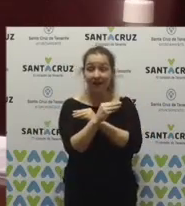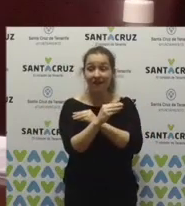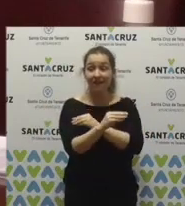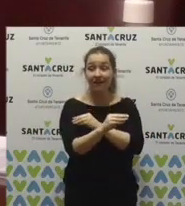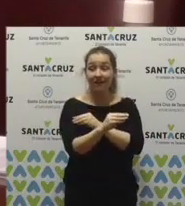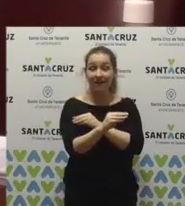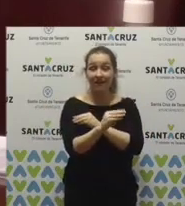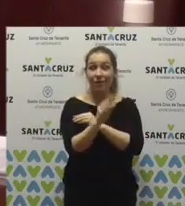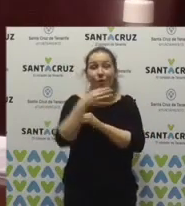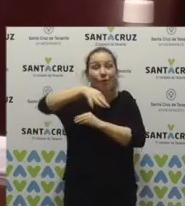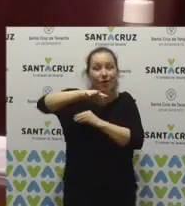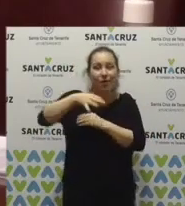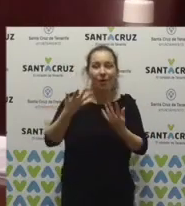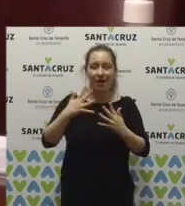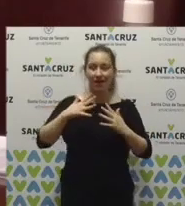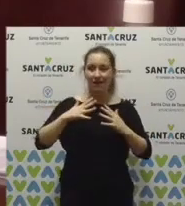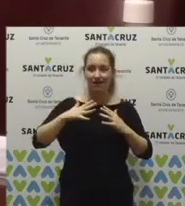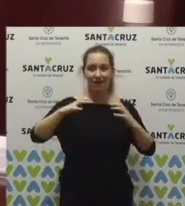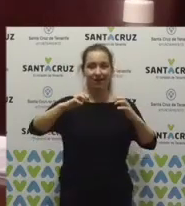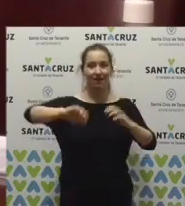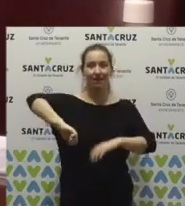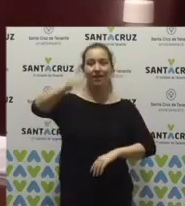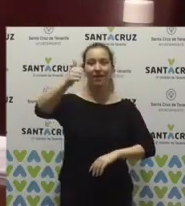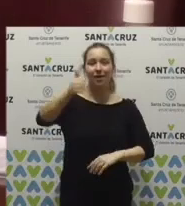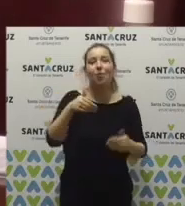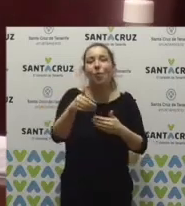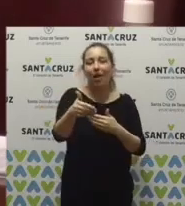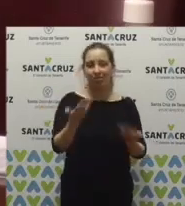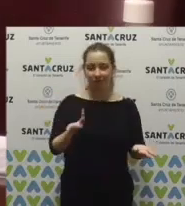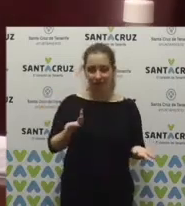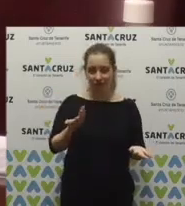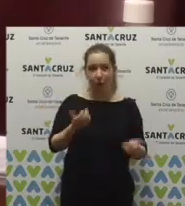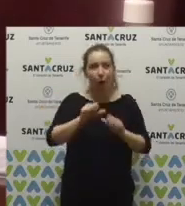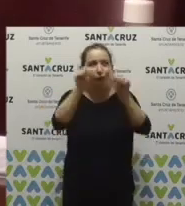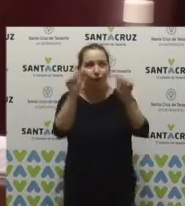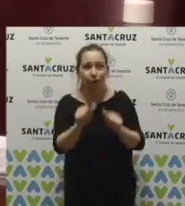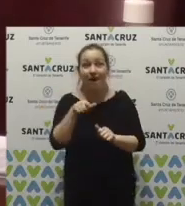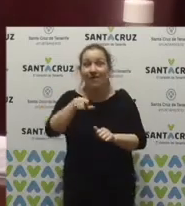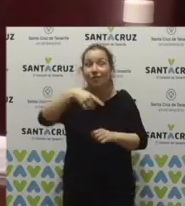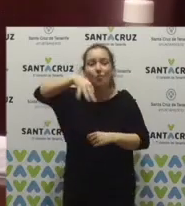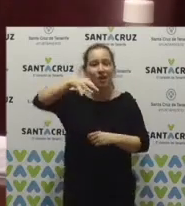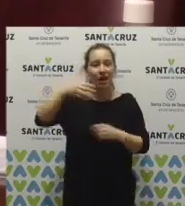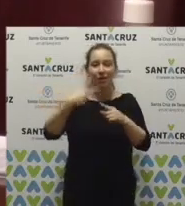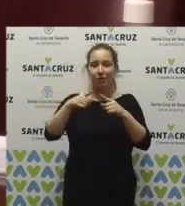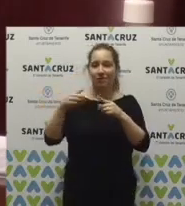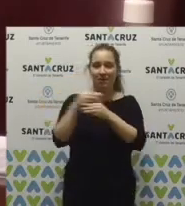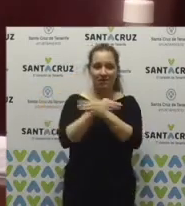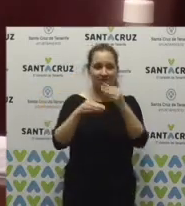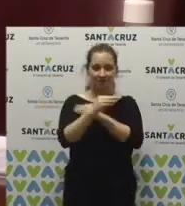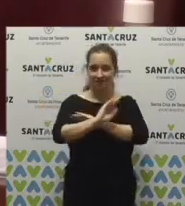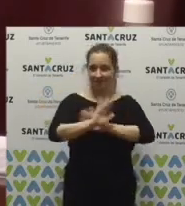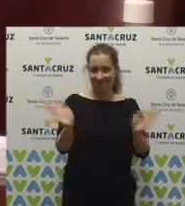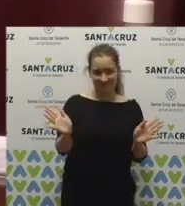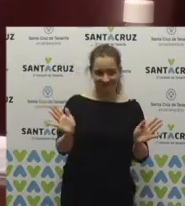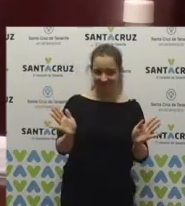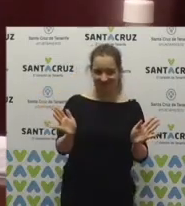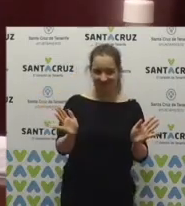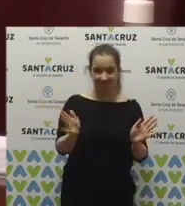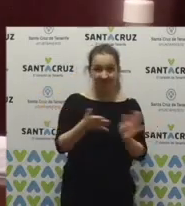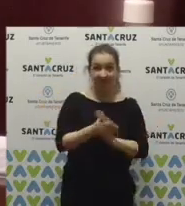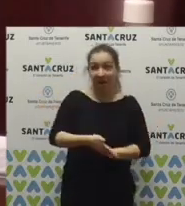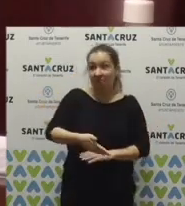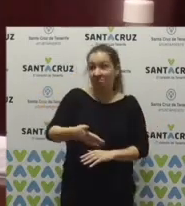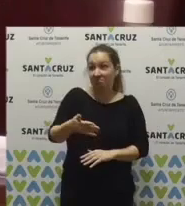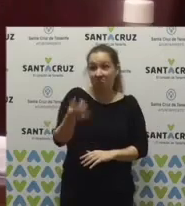esa aprobación o en la forma de forma monográfica o no o en un pleno en un mes o en otro y relevante